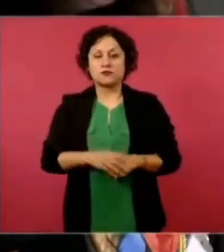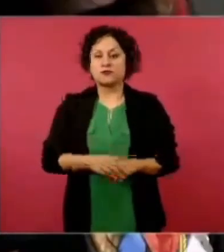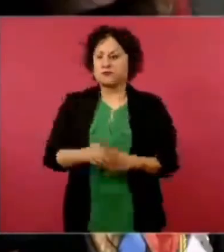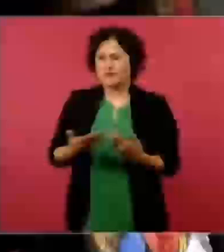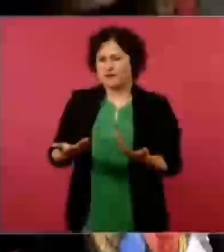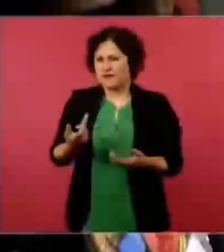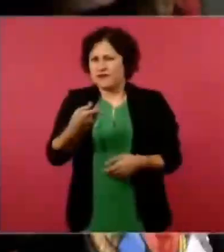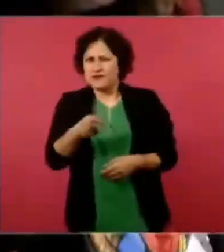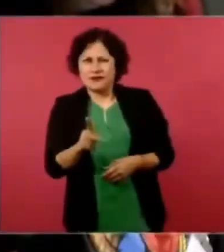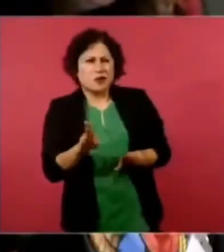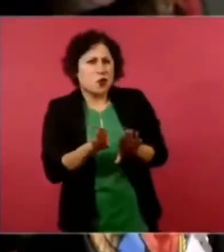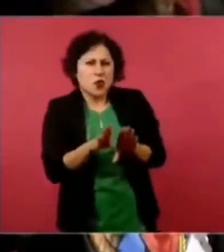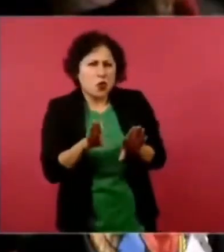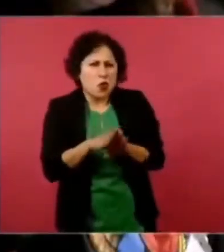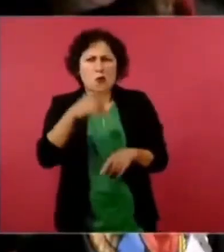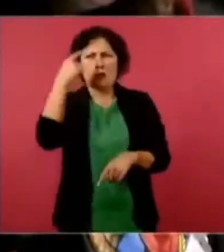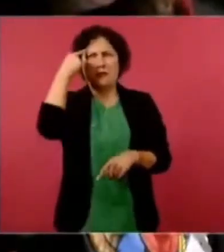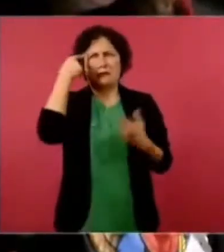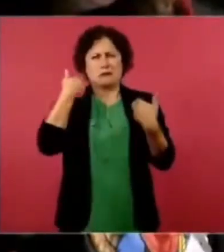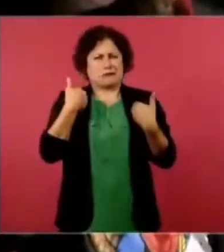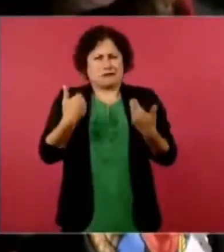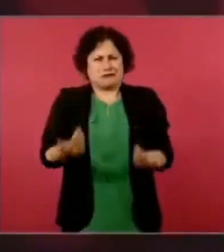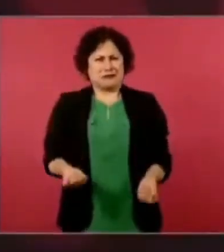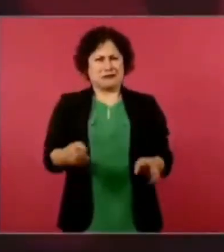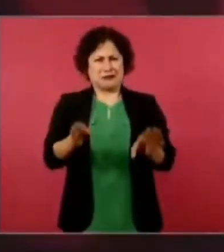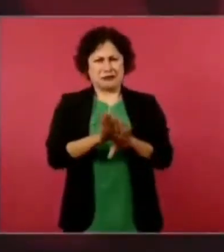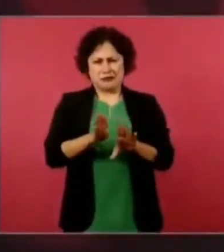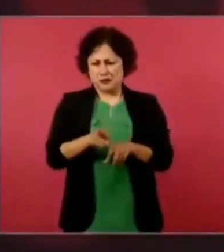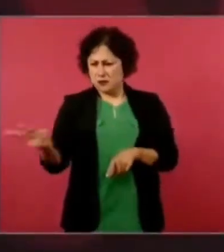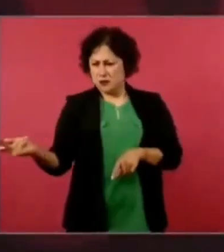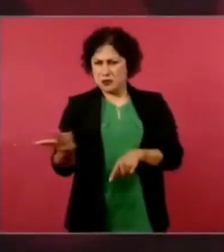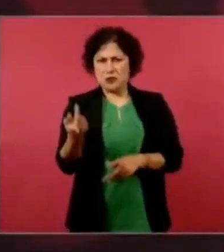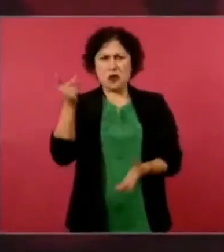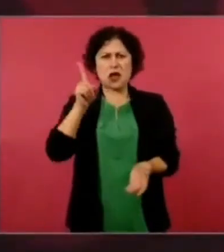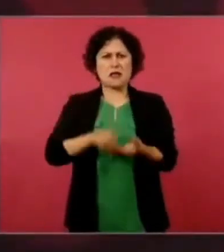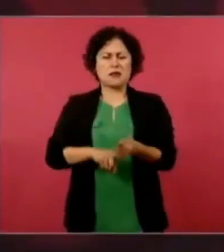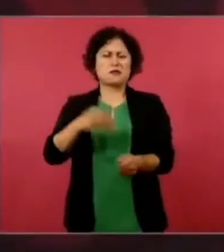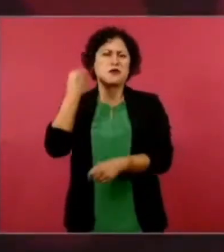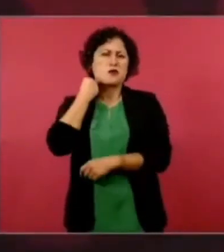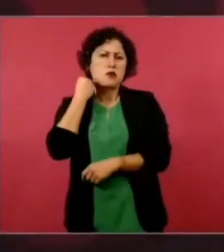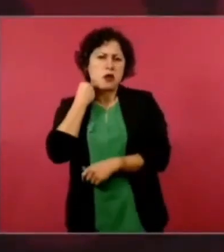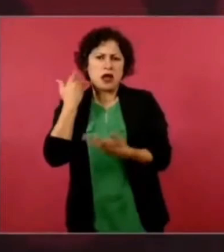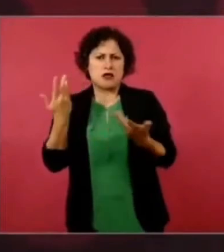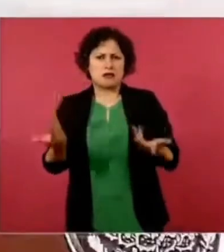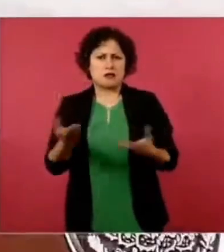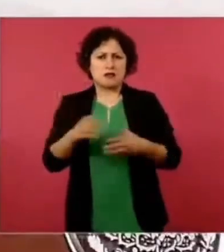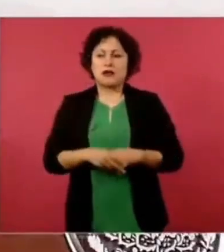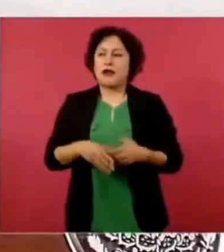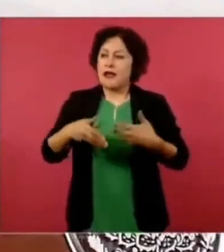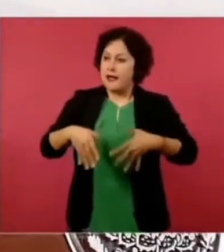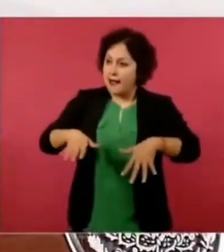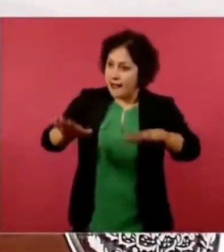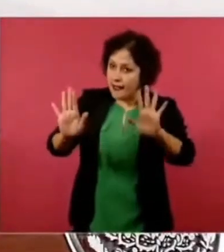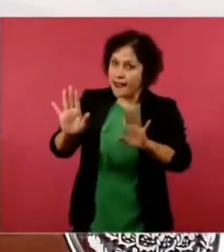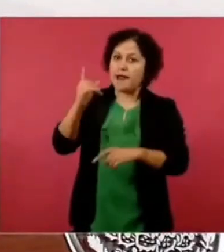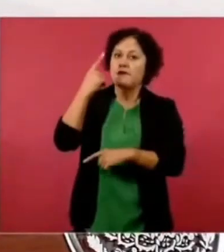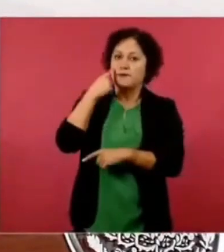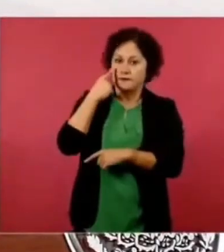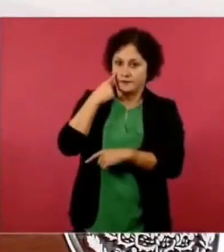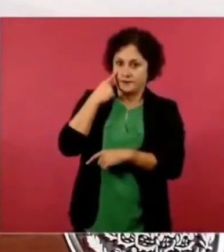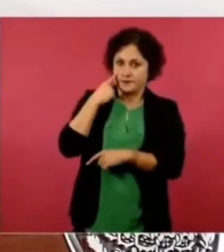presidente? No entiendo. Bueno, vamos, como dicen los mismos abogados, aceptando sin